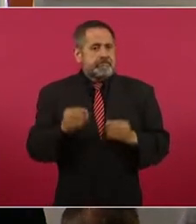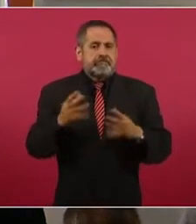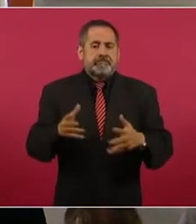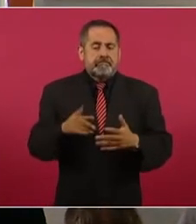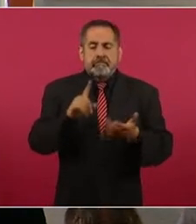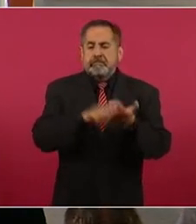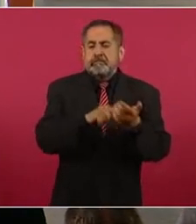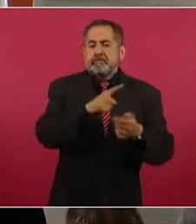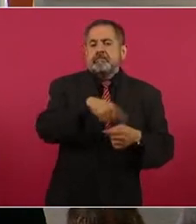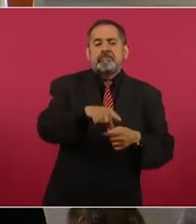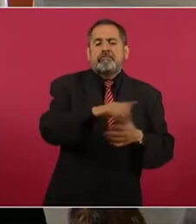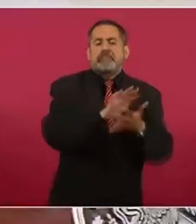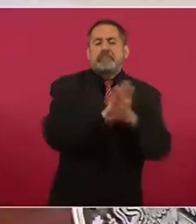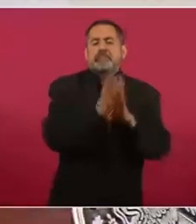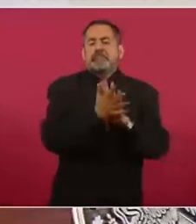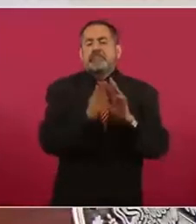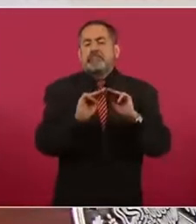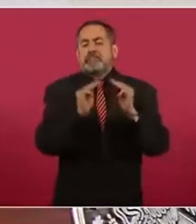estaban